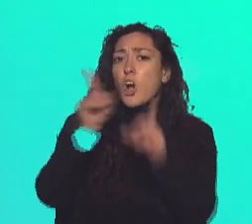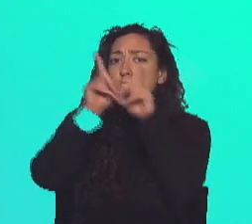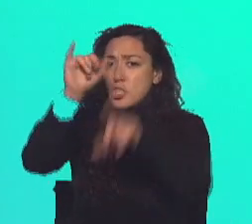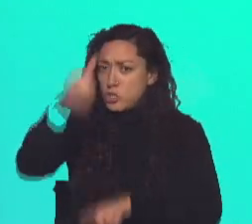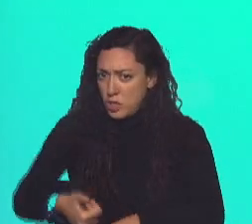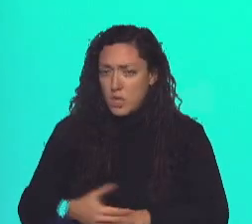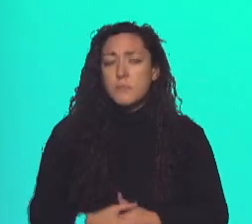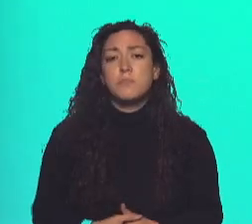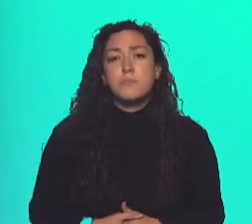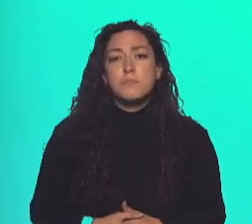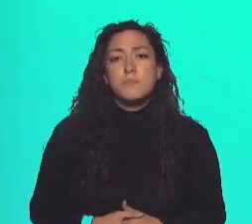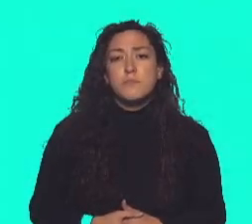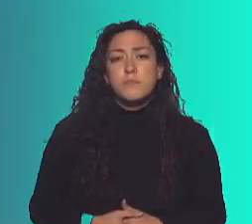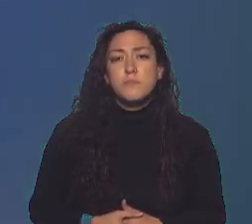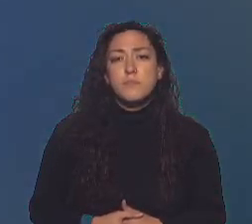prestó.